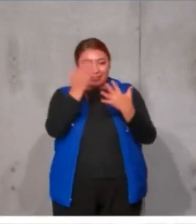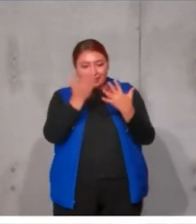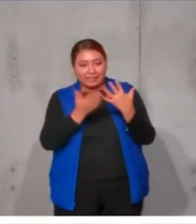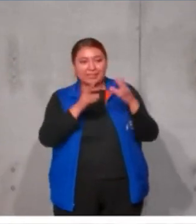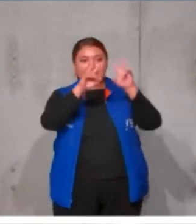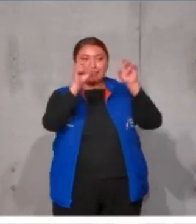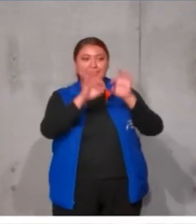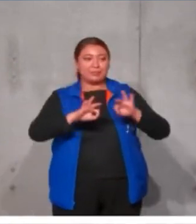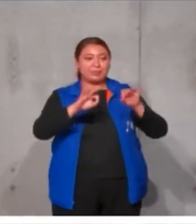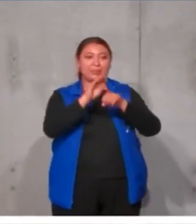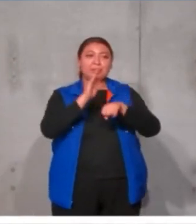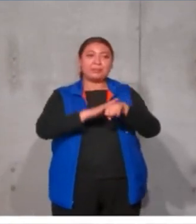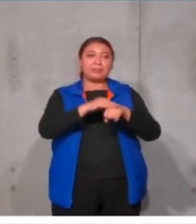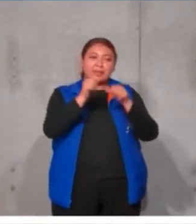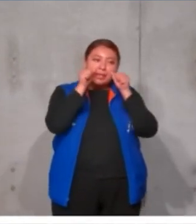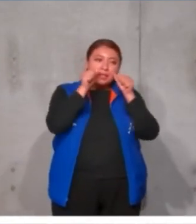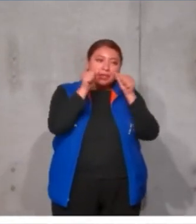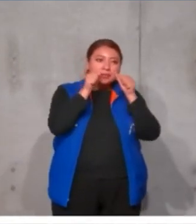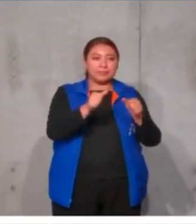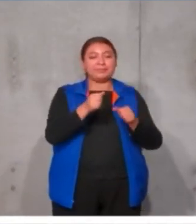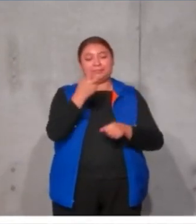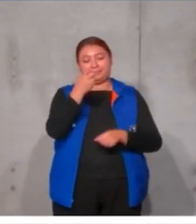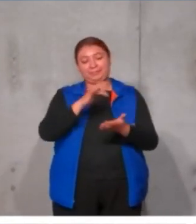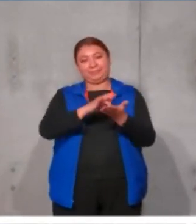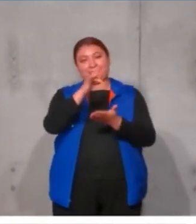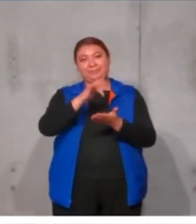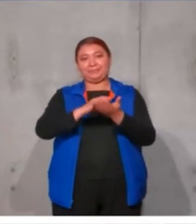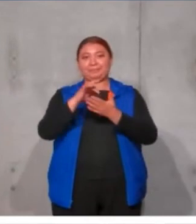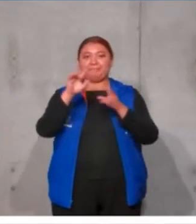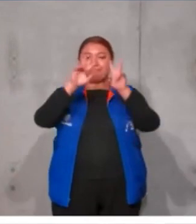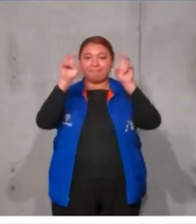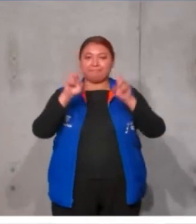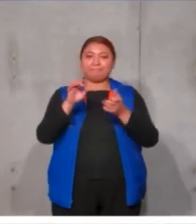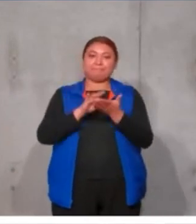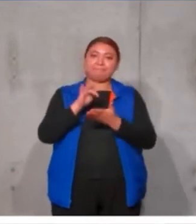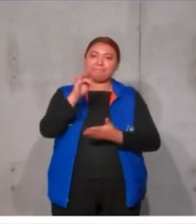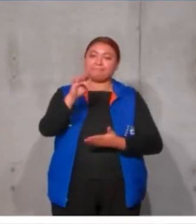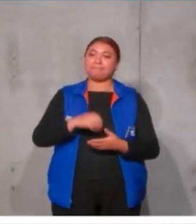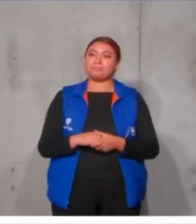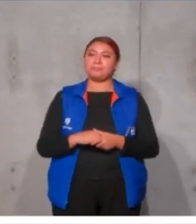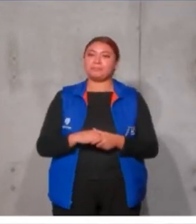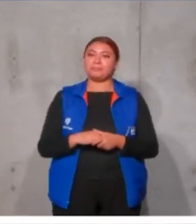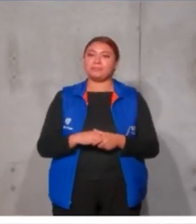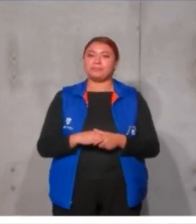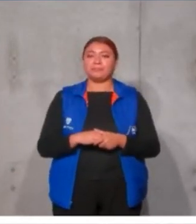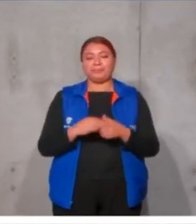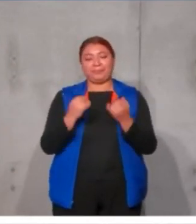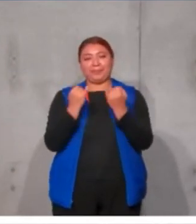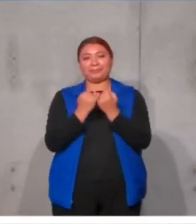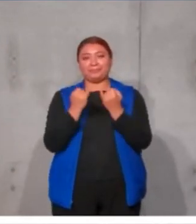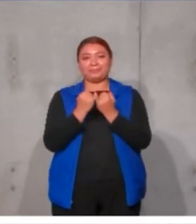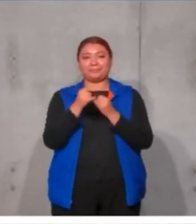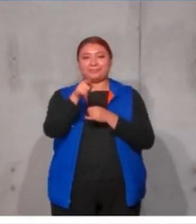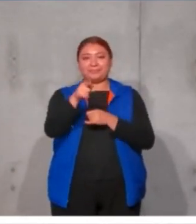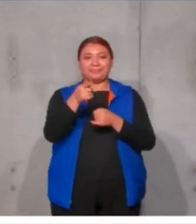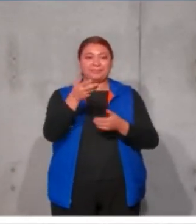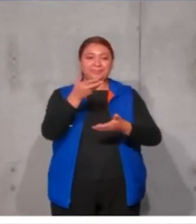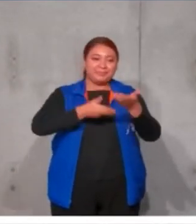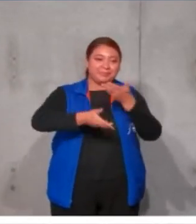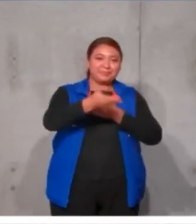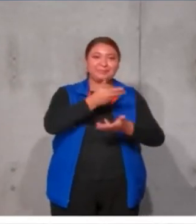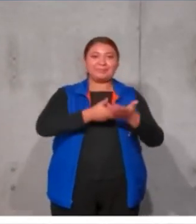que tenemos que atender. Pues muchas gracias, Ana. Te queremos pues agradecer nuevamente